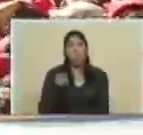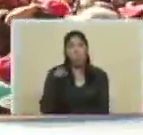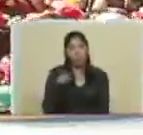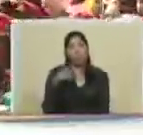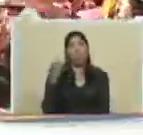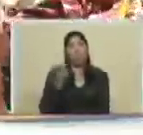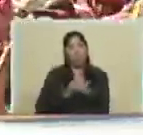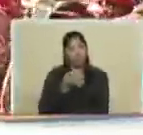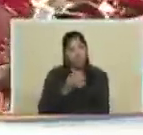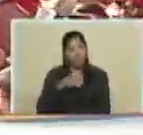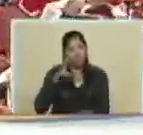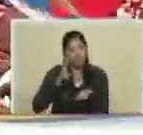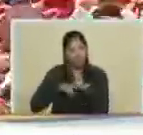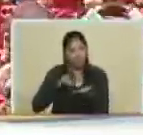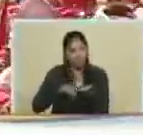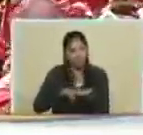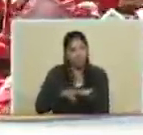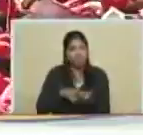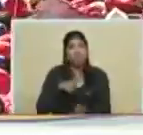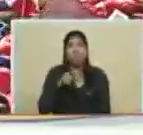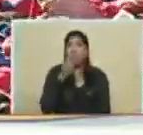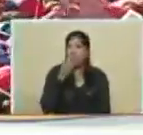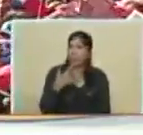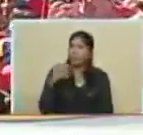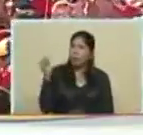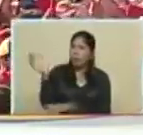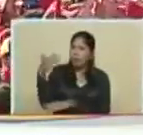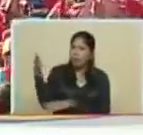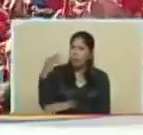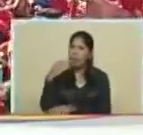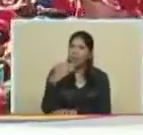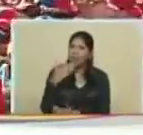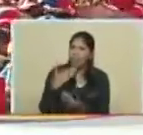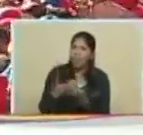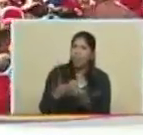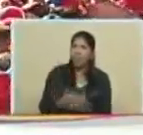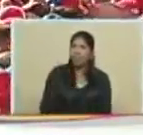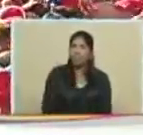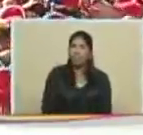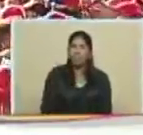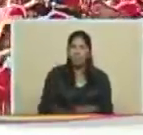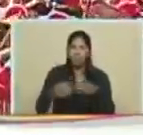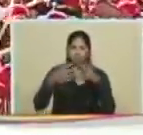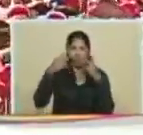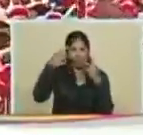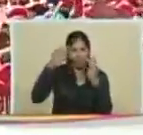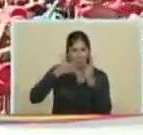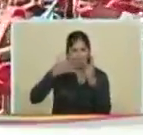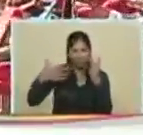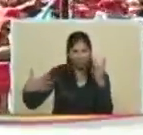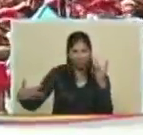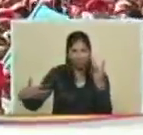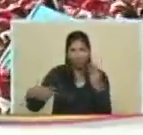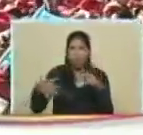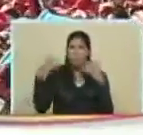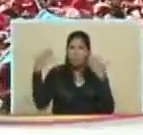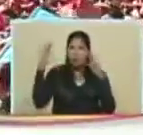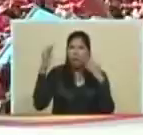verdad. Esa bandera, qué bonita, ¿vale? De la sexodiversidad. Un aplauso a la